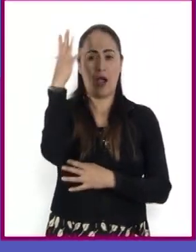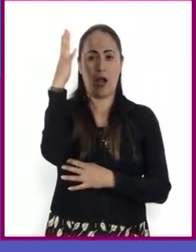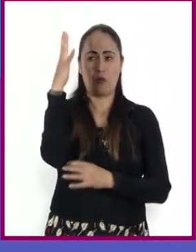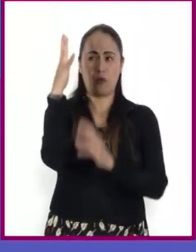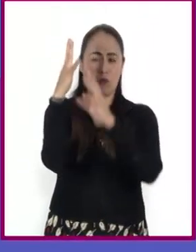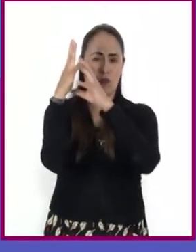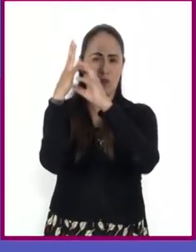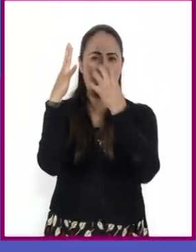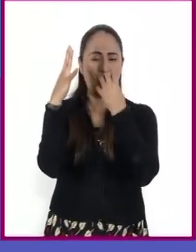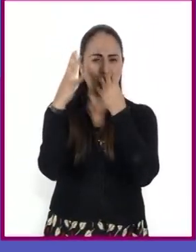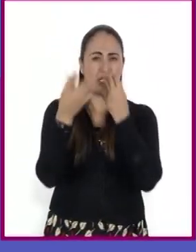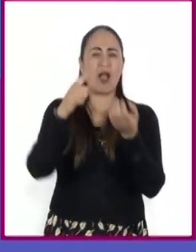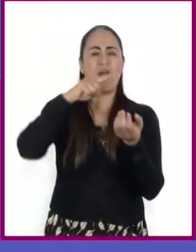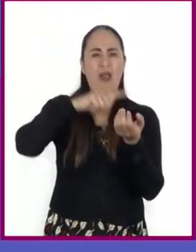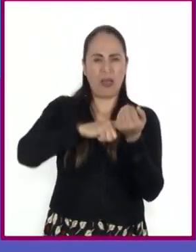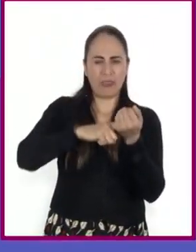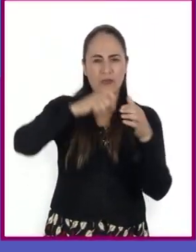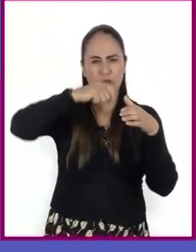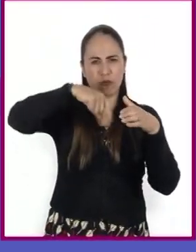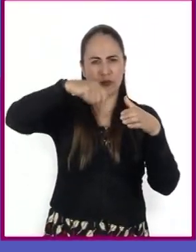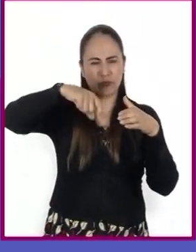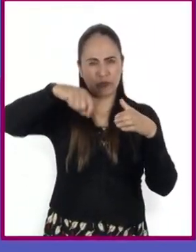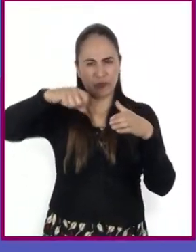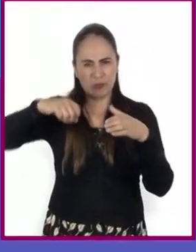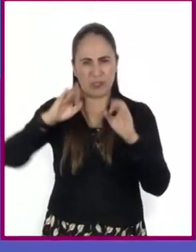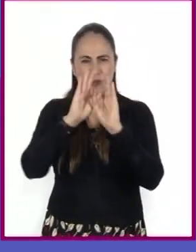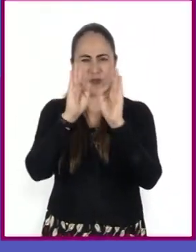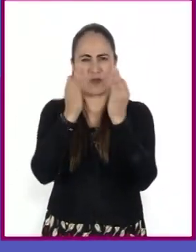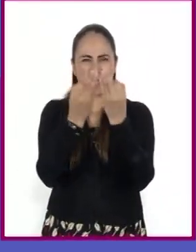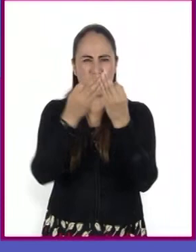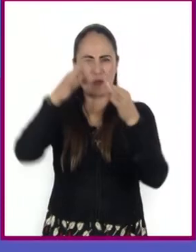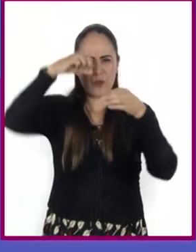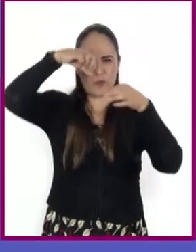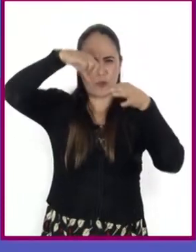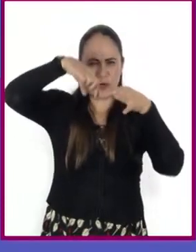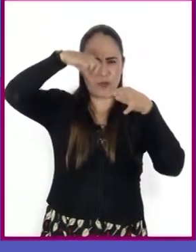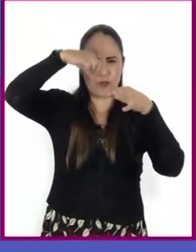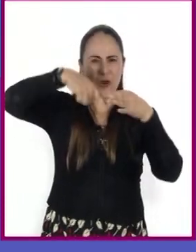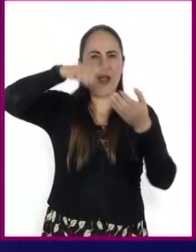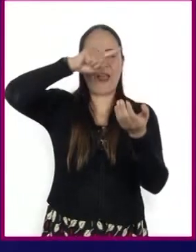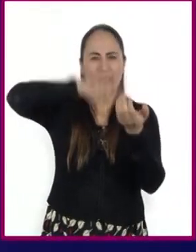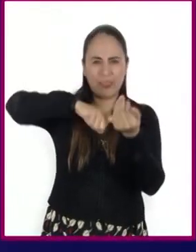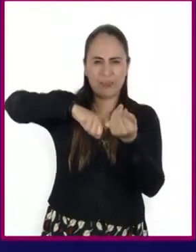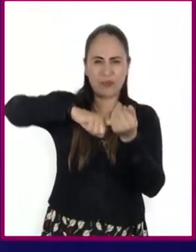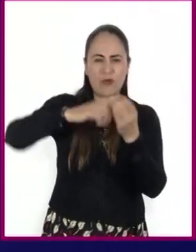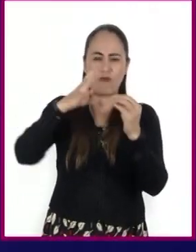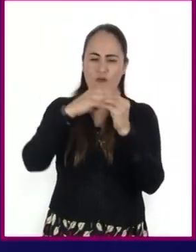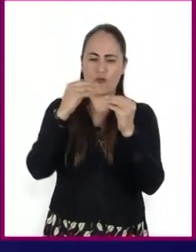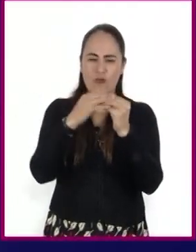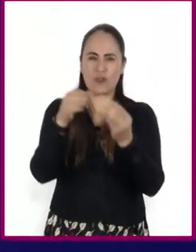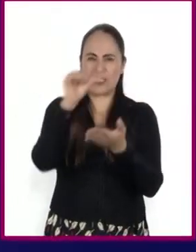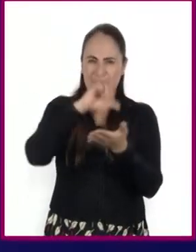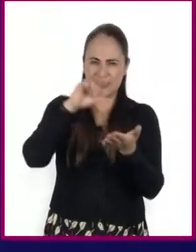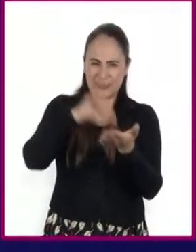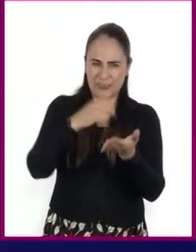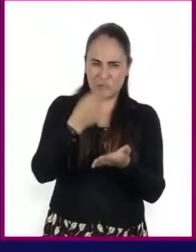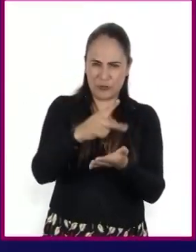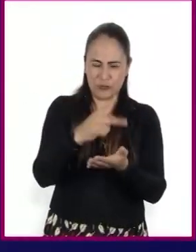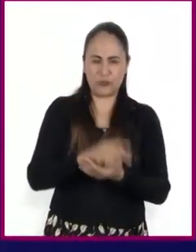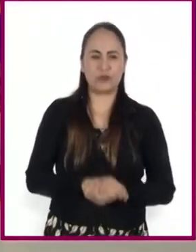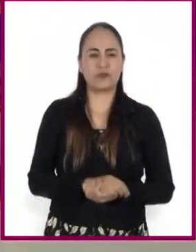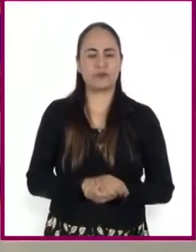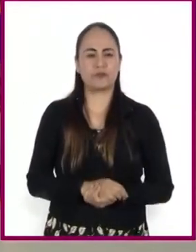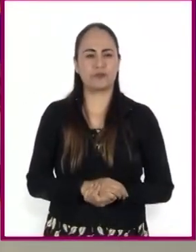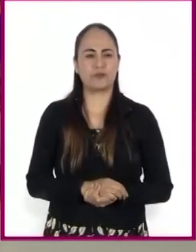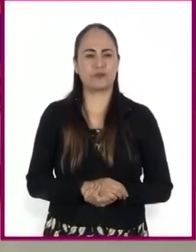Posee semillas planas en forma de gota, alojadas en el centro del fruto. Muy bien.